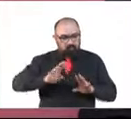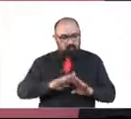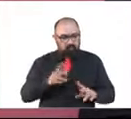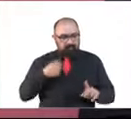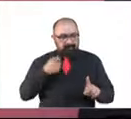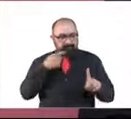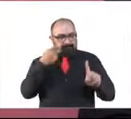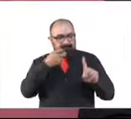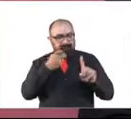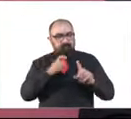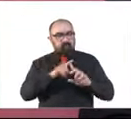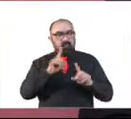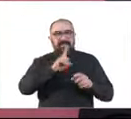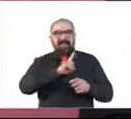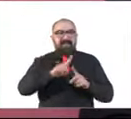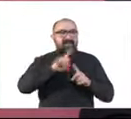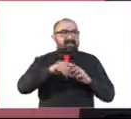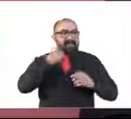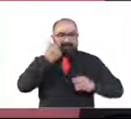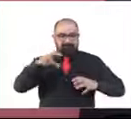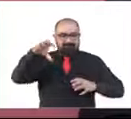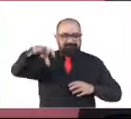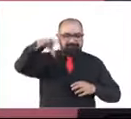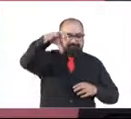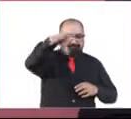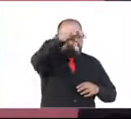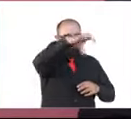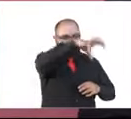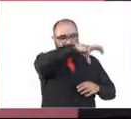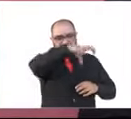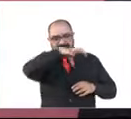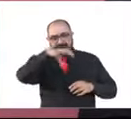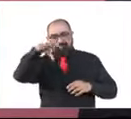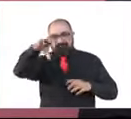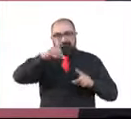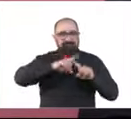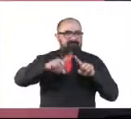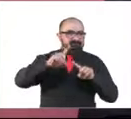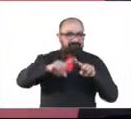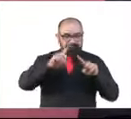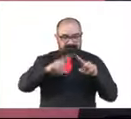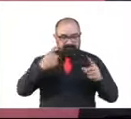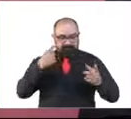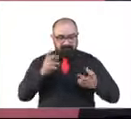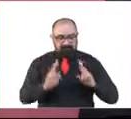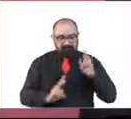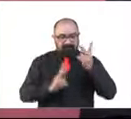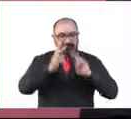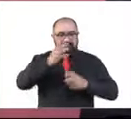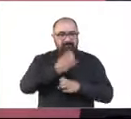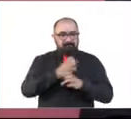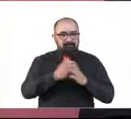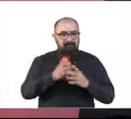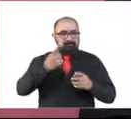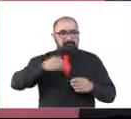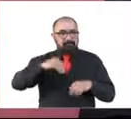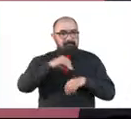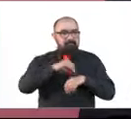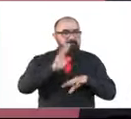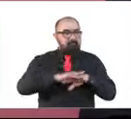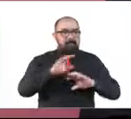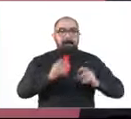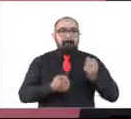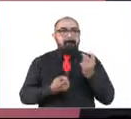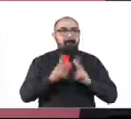sembrar parques por todo el país. Me encantaría, me encanta ese programa. Y bueno, pues no puedo cerrar de otra